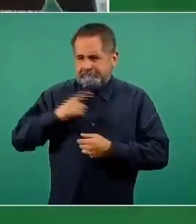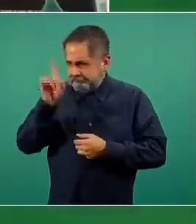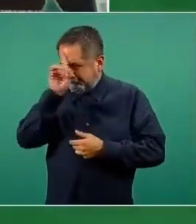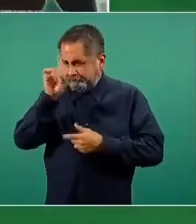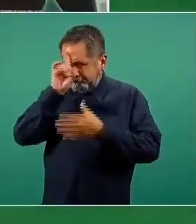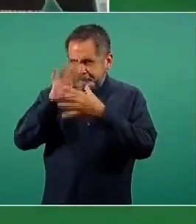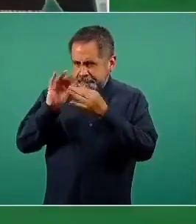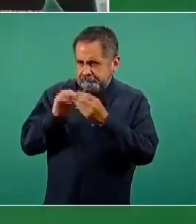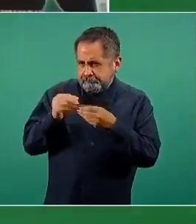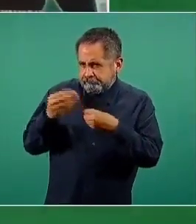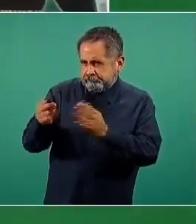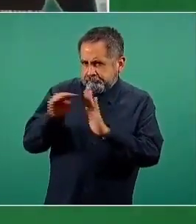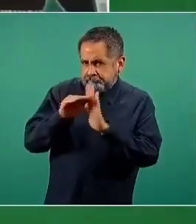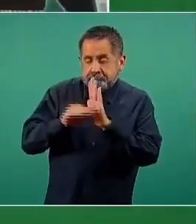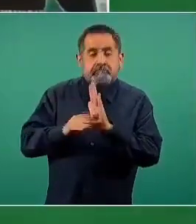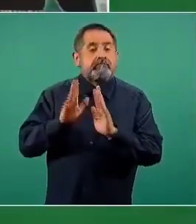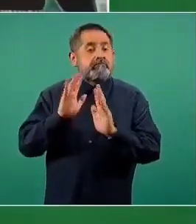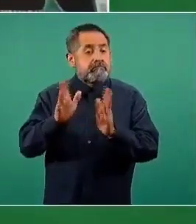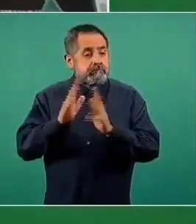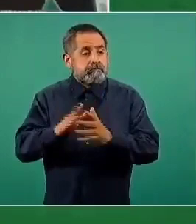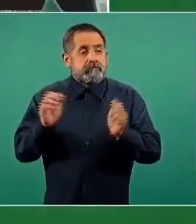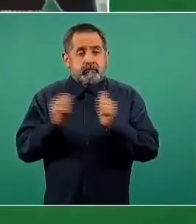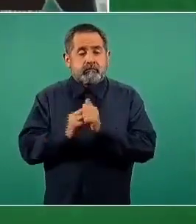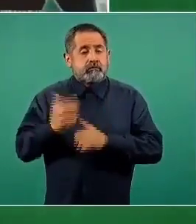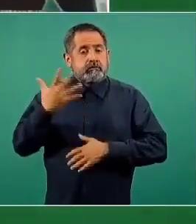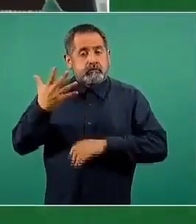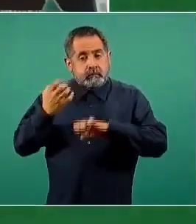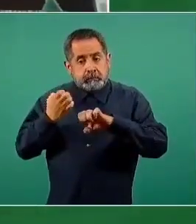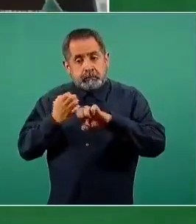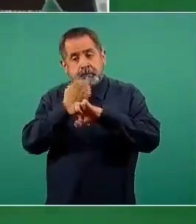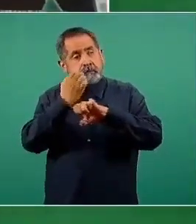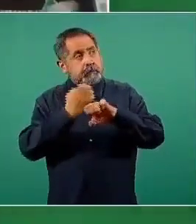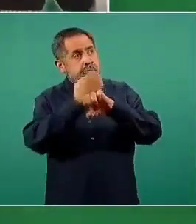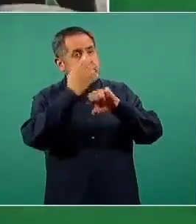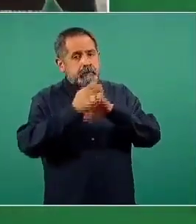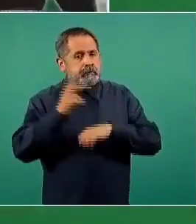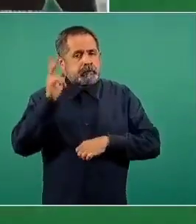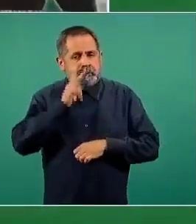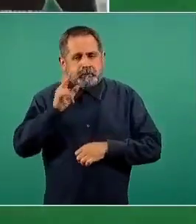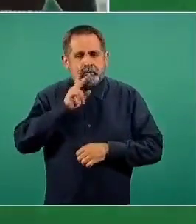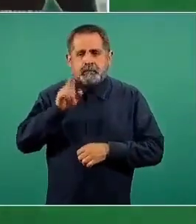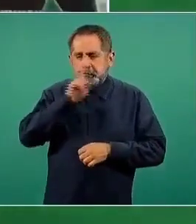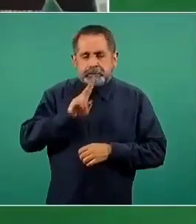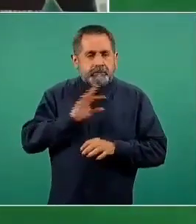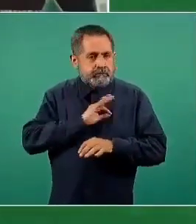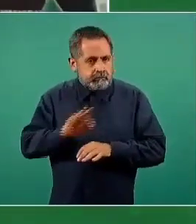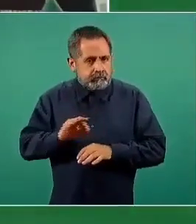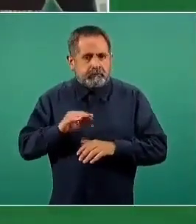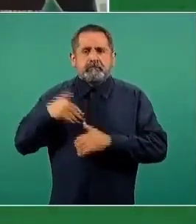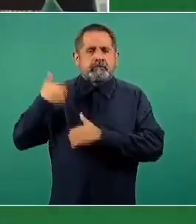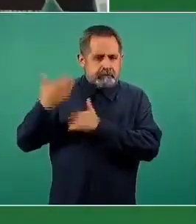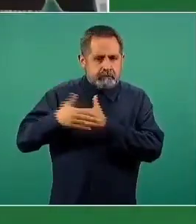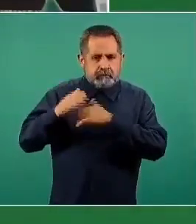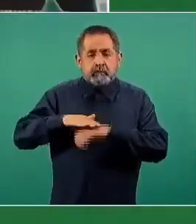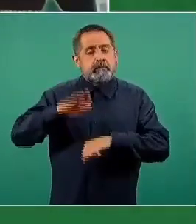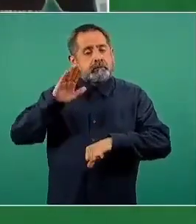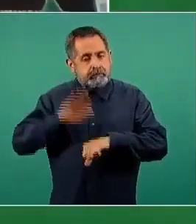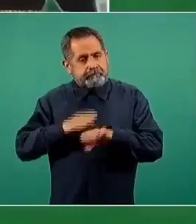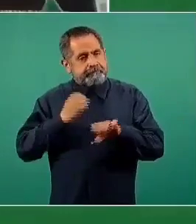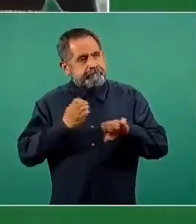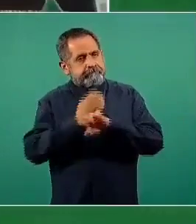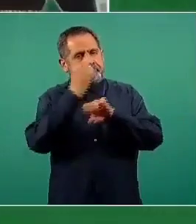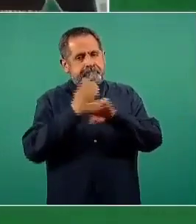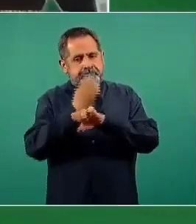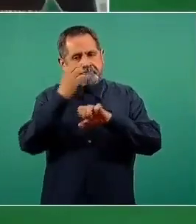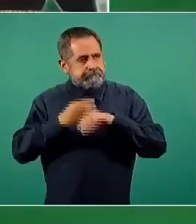estamos trabajando con 5 estados y la idea sería hacerlo con varios estados más.